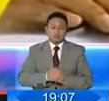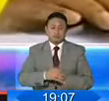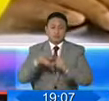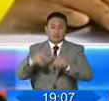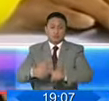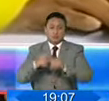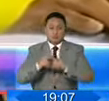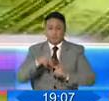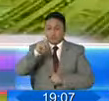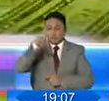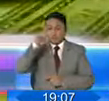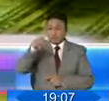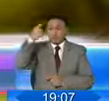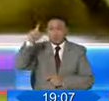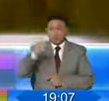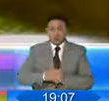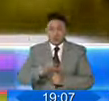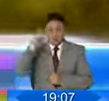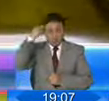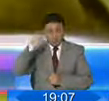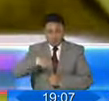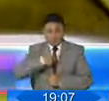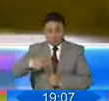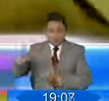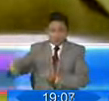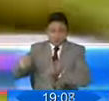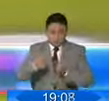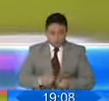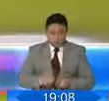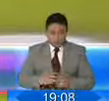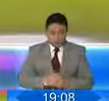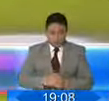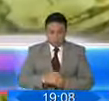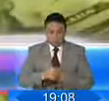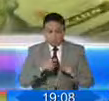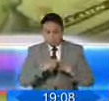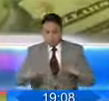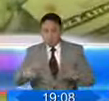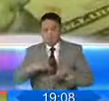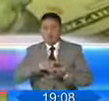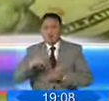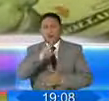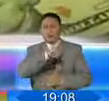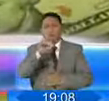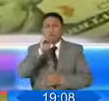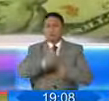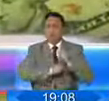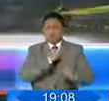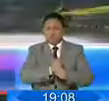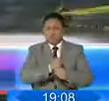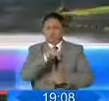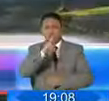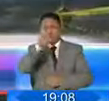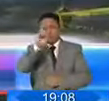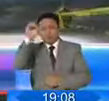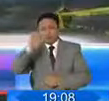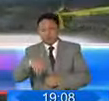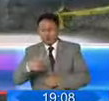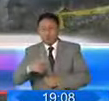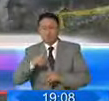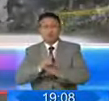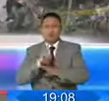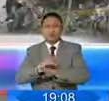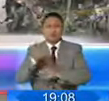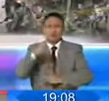de dólares que entregaría en los próximos días del gobierno de china a ecuador a 20 años plazo y a un 2% de interés será utilizado para la